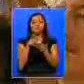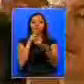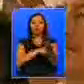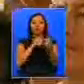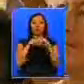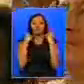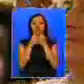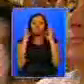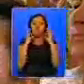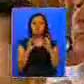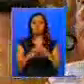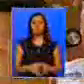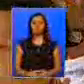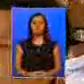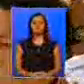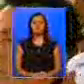sociales.